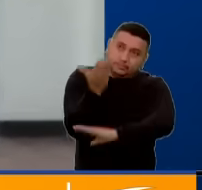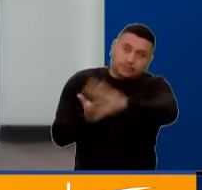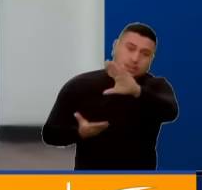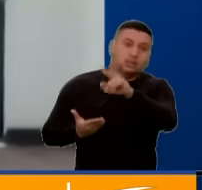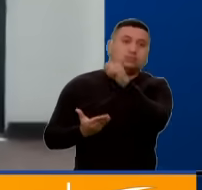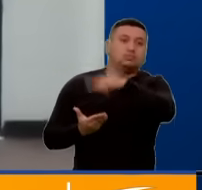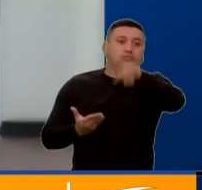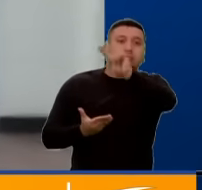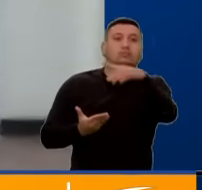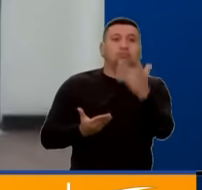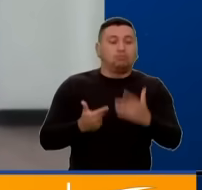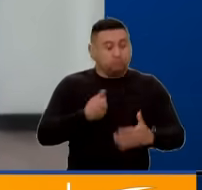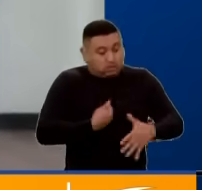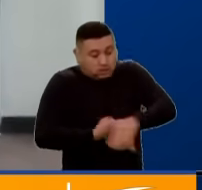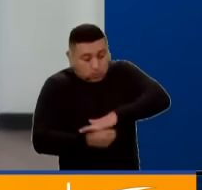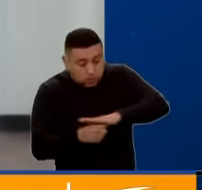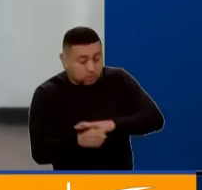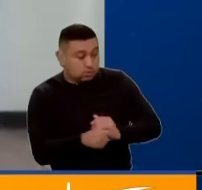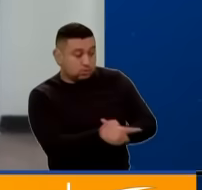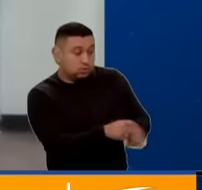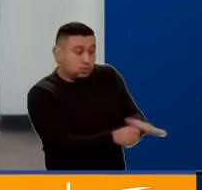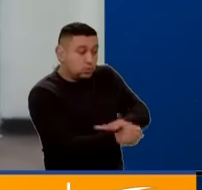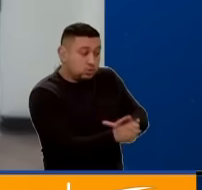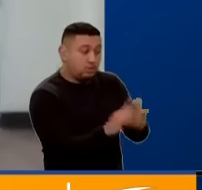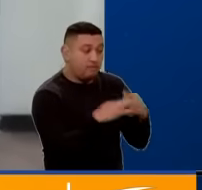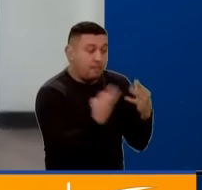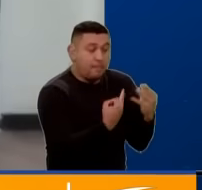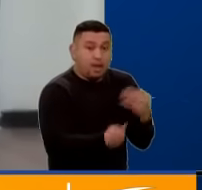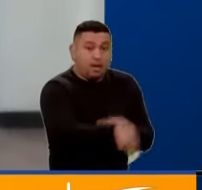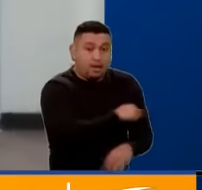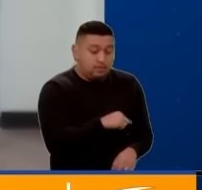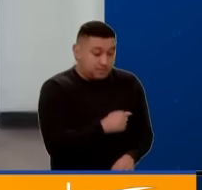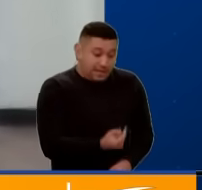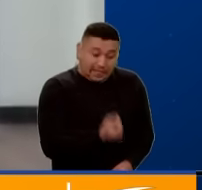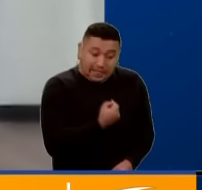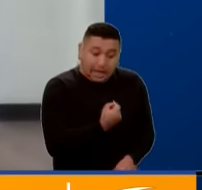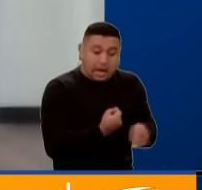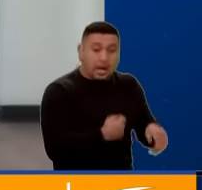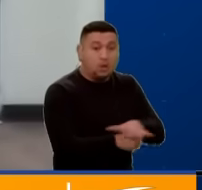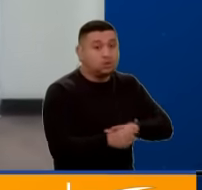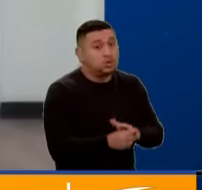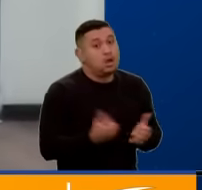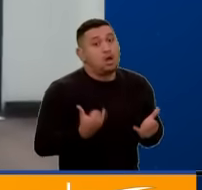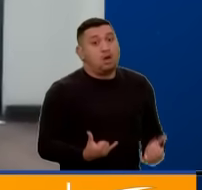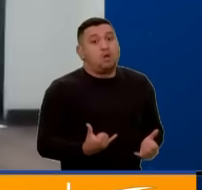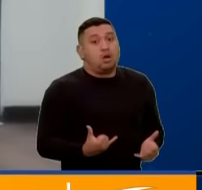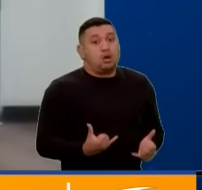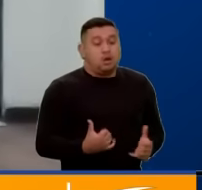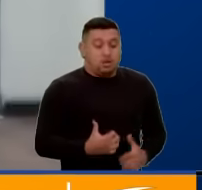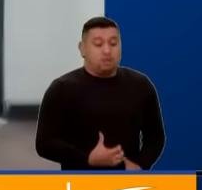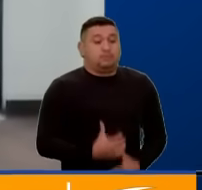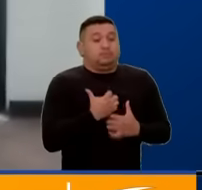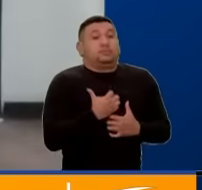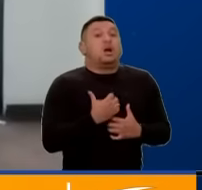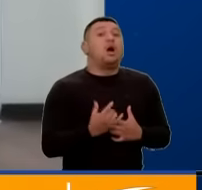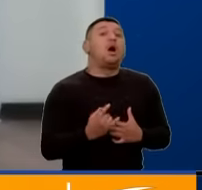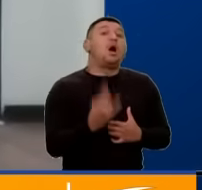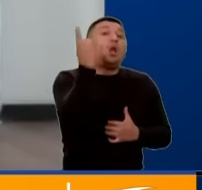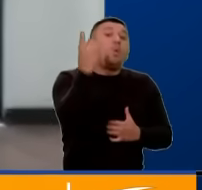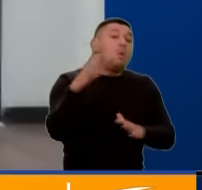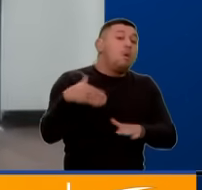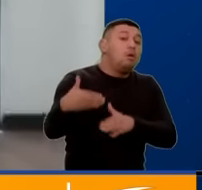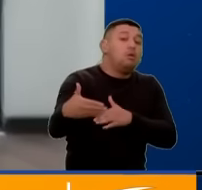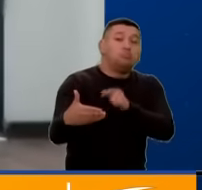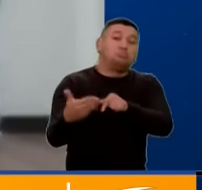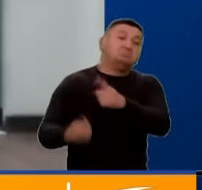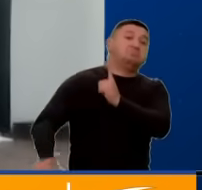mi familia es bastante delicada. Tememos, por supuesto, sobre alguna retaliación que pueda tener esta organización contra miembros de